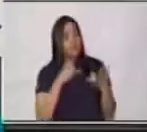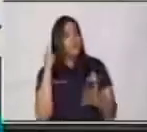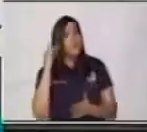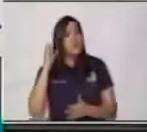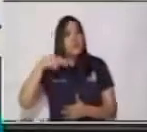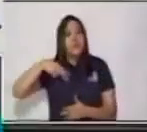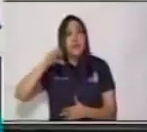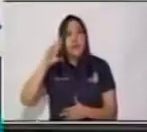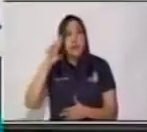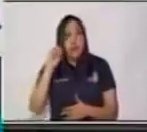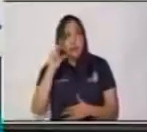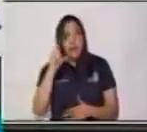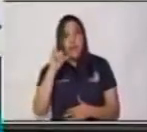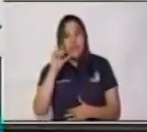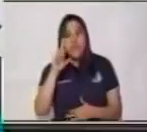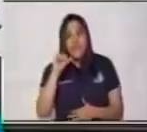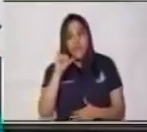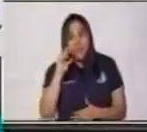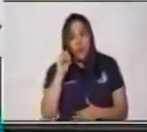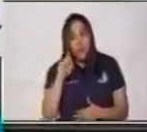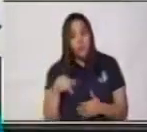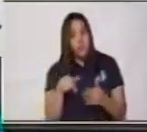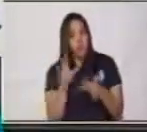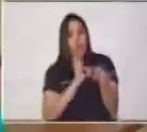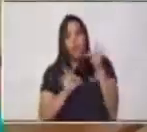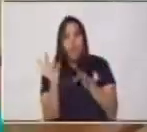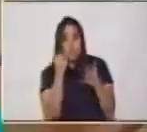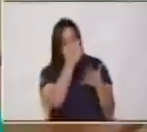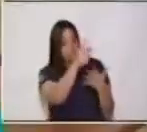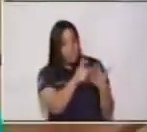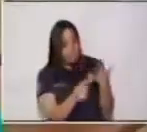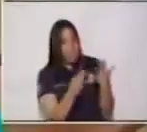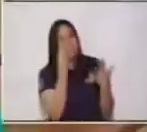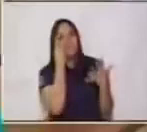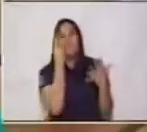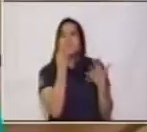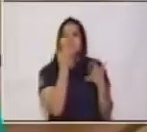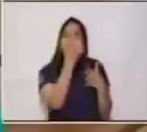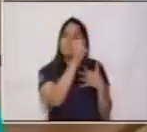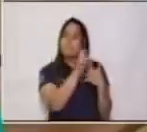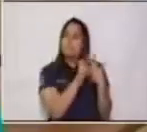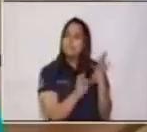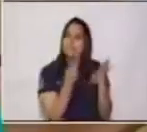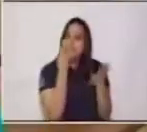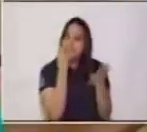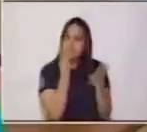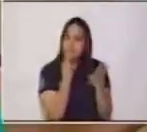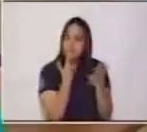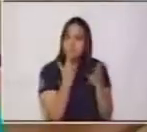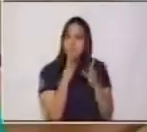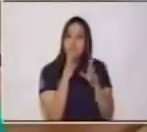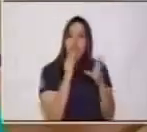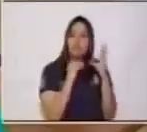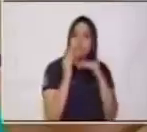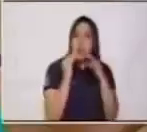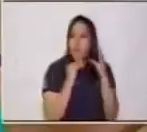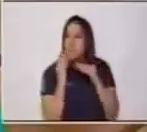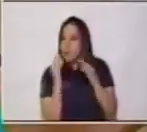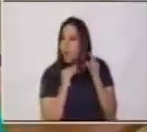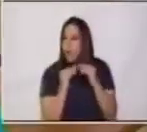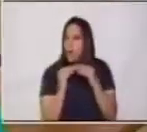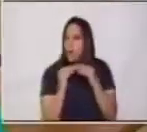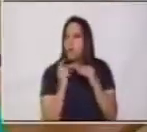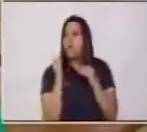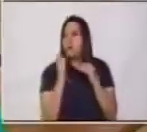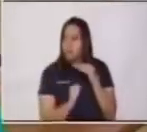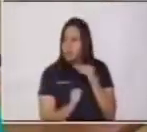lírico? ¿Qué características ves acá? ¿Qué elementos? ¿Están conversando?